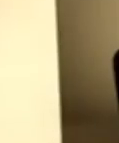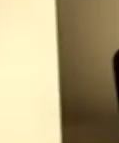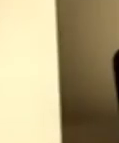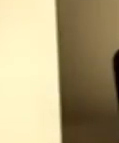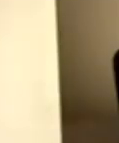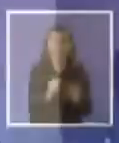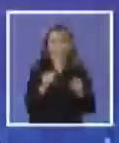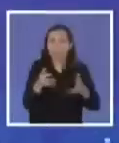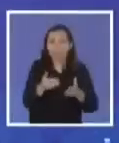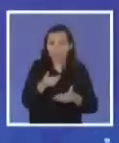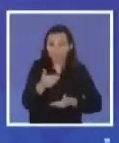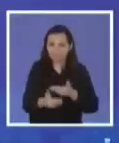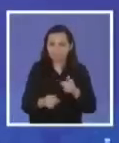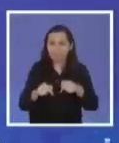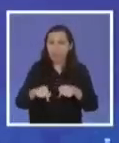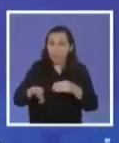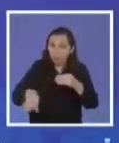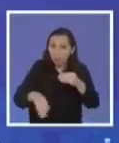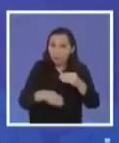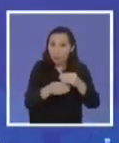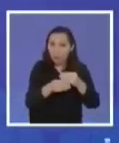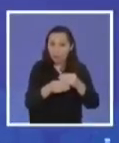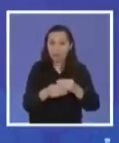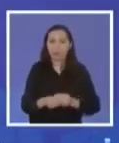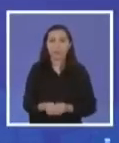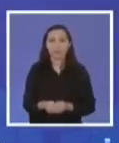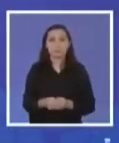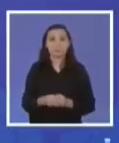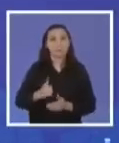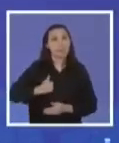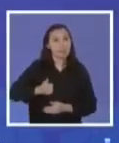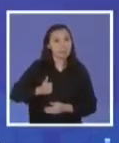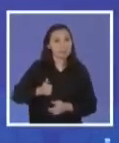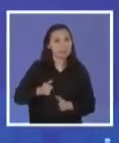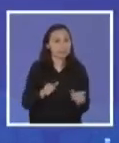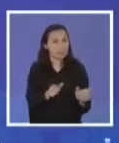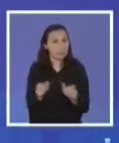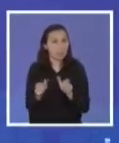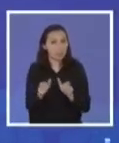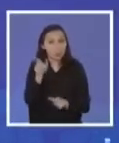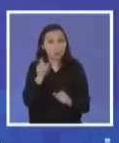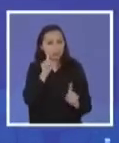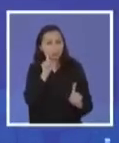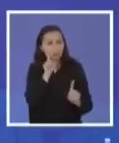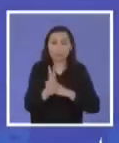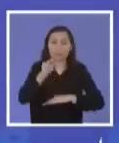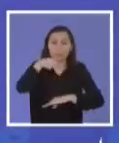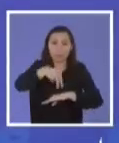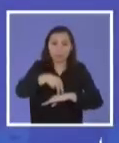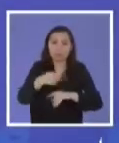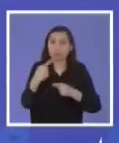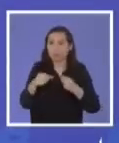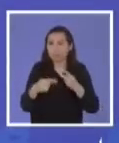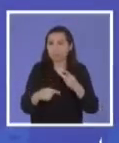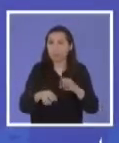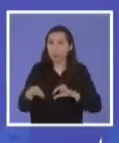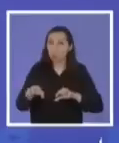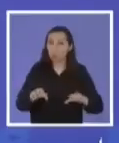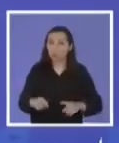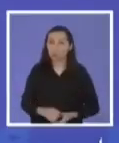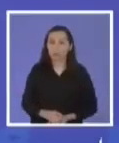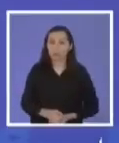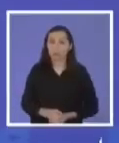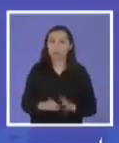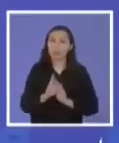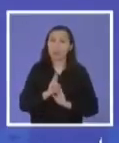transversal por la seguridad. El escrito íntegro de 20 páginas contempla 5 ejes: prevención y víctimas,